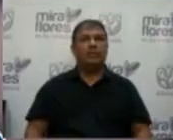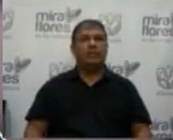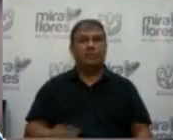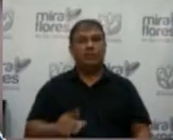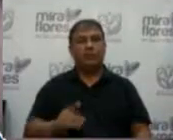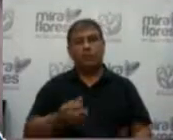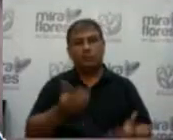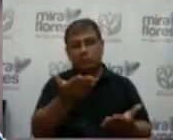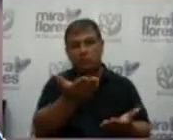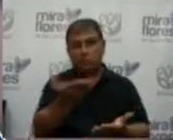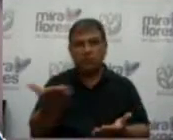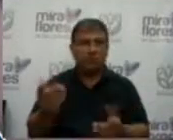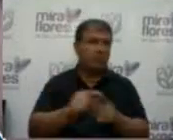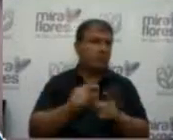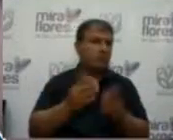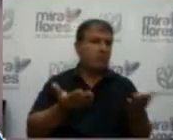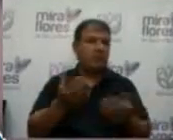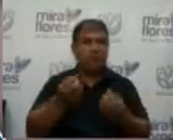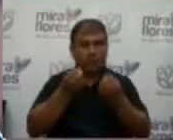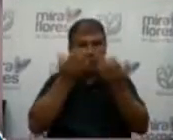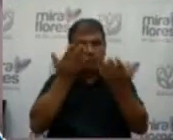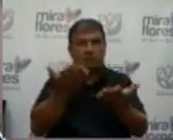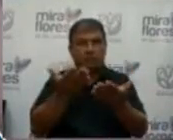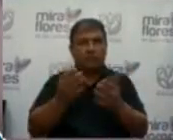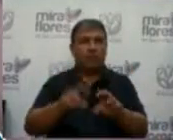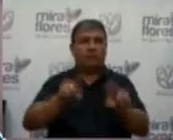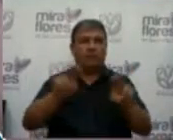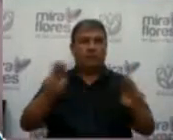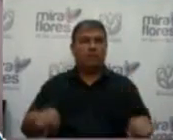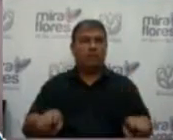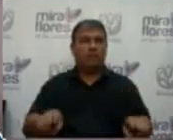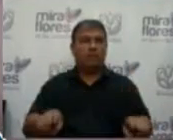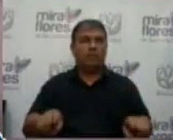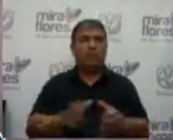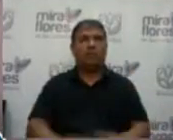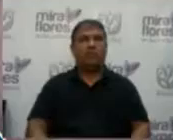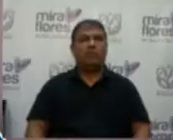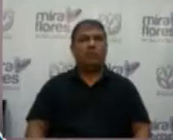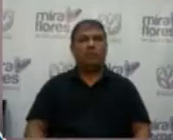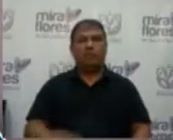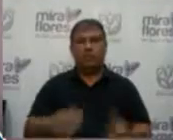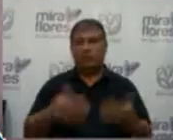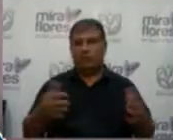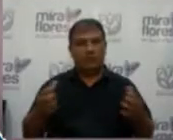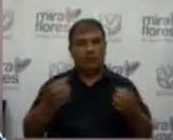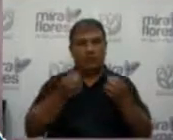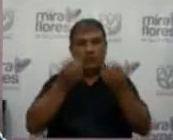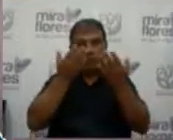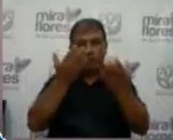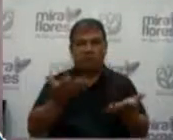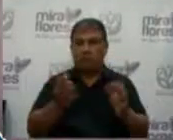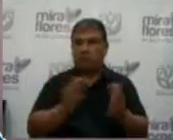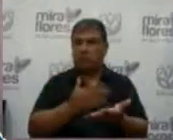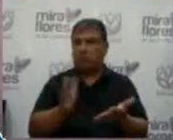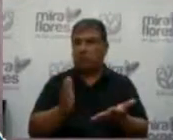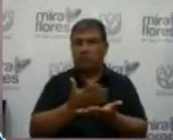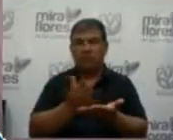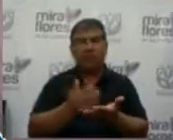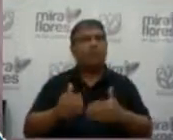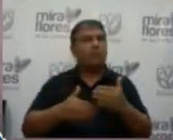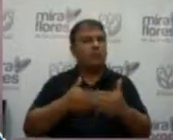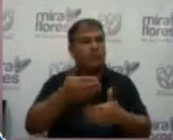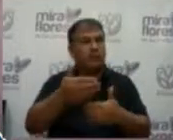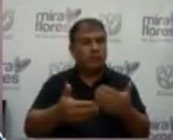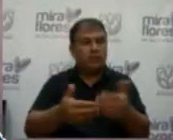Ofrezco el uso de la palabra. Si hay algún informe en mesa, no teniendo informes,